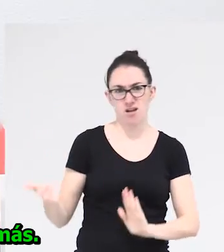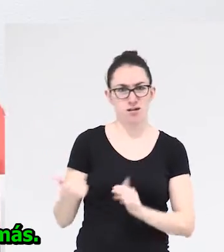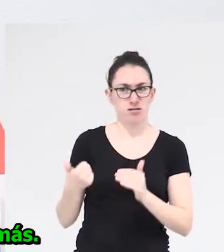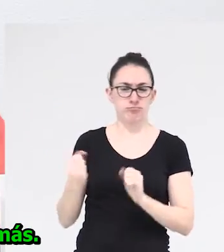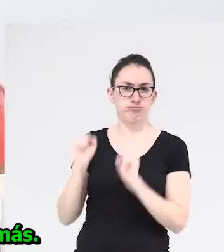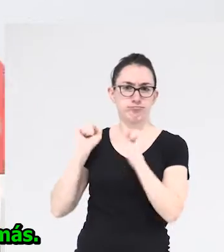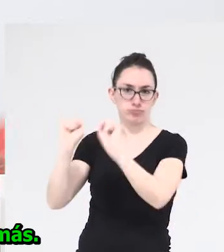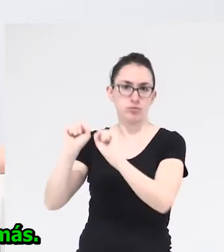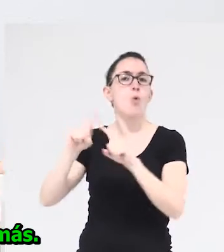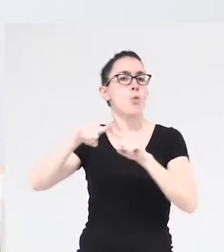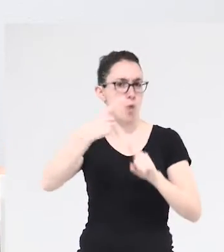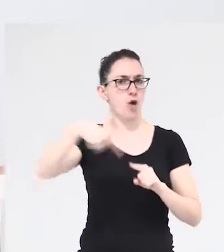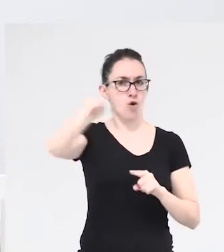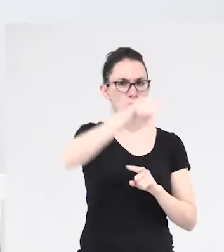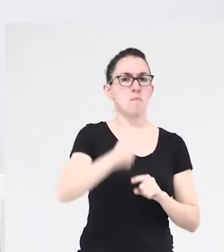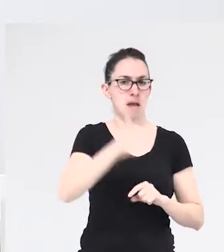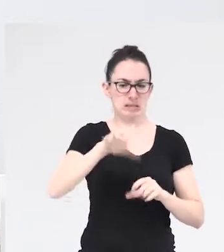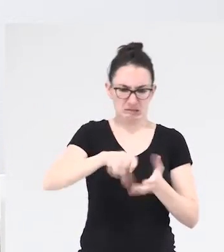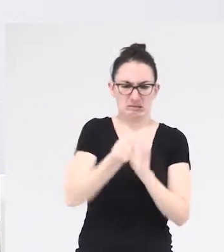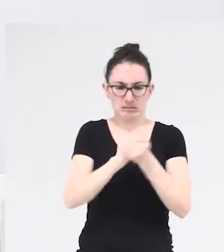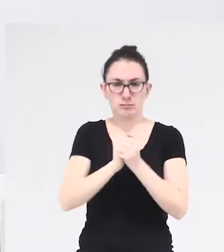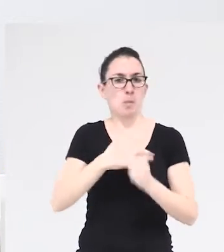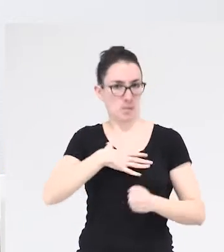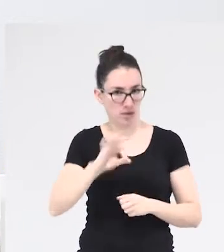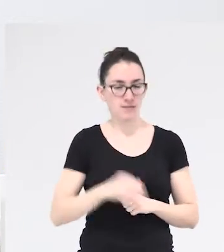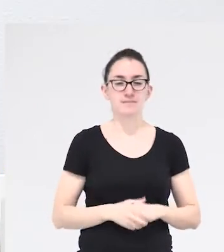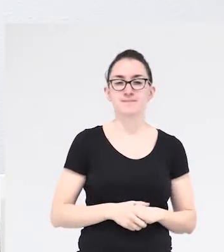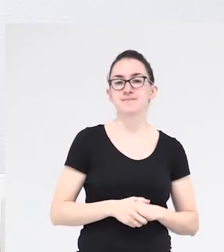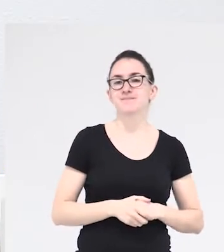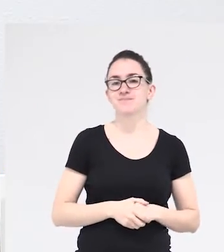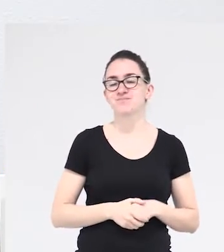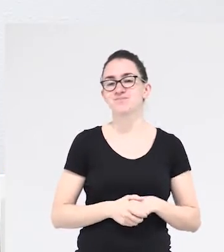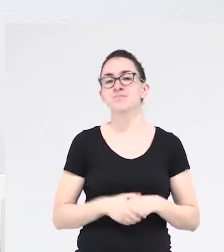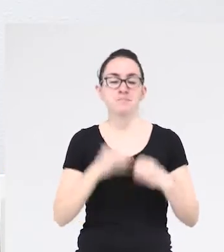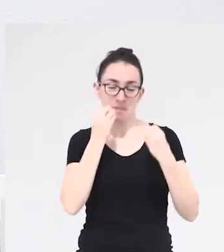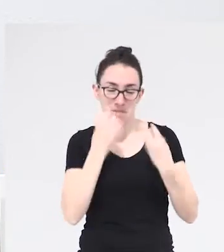estarán invitadas a romper más. Bien. Entonces,